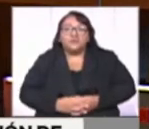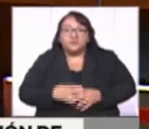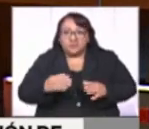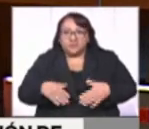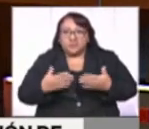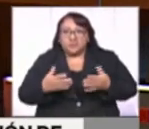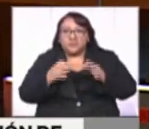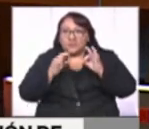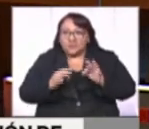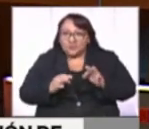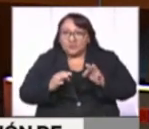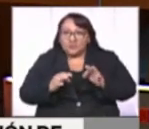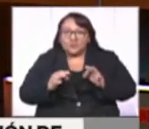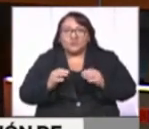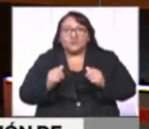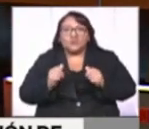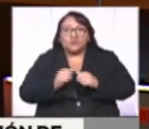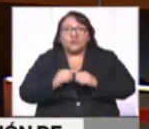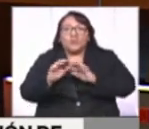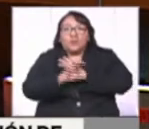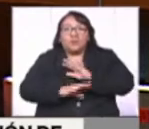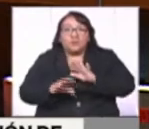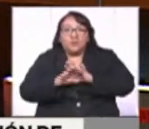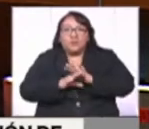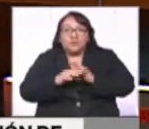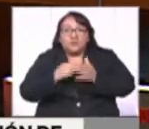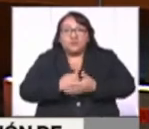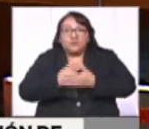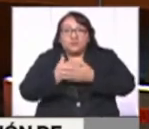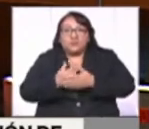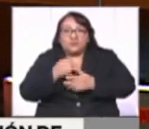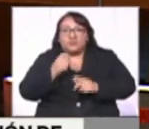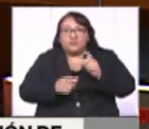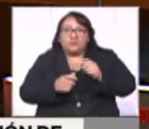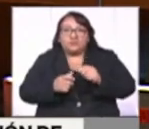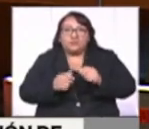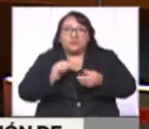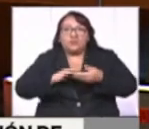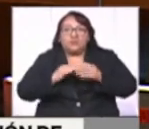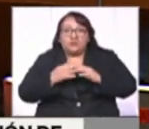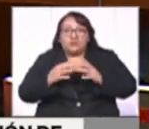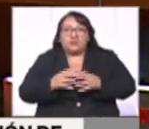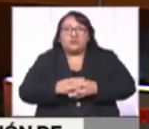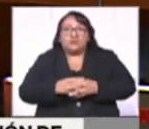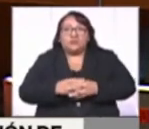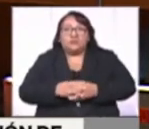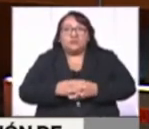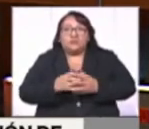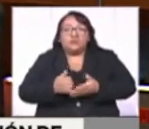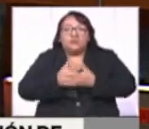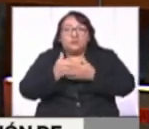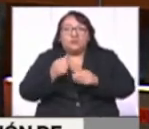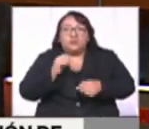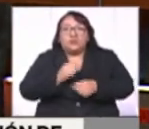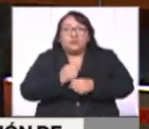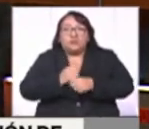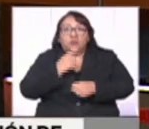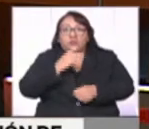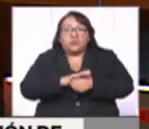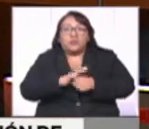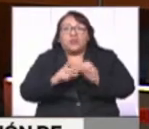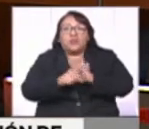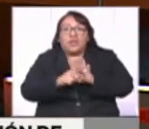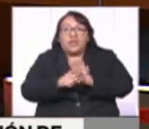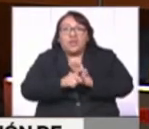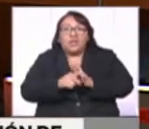prestar justamente la protección y ayuda a las personas de la comunidad, garantizar el cumplimiento de las